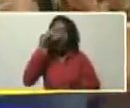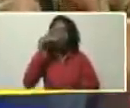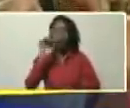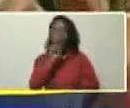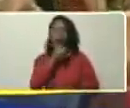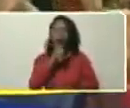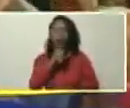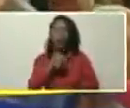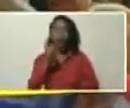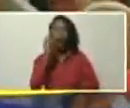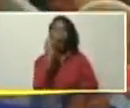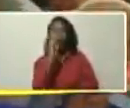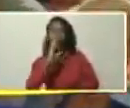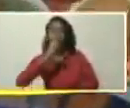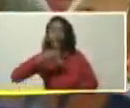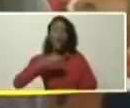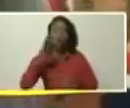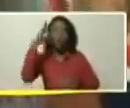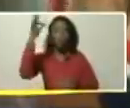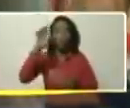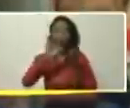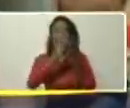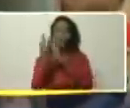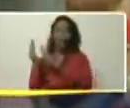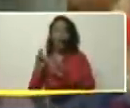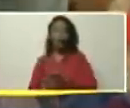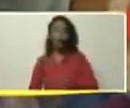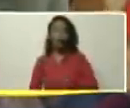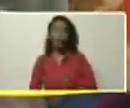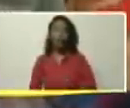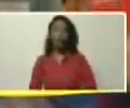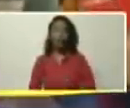la UVC, de los consejos comunales.